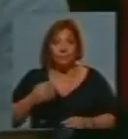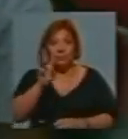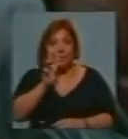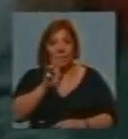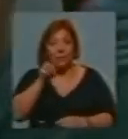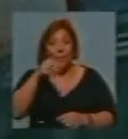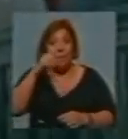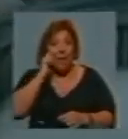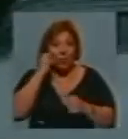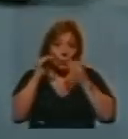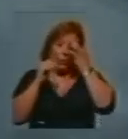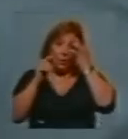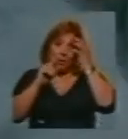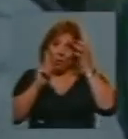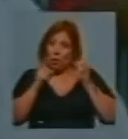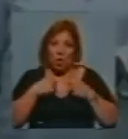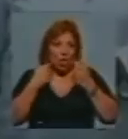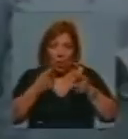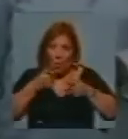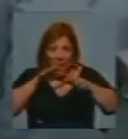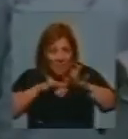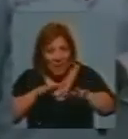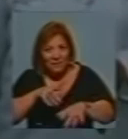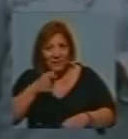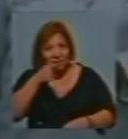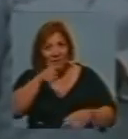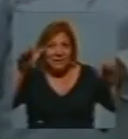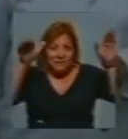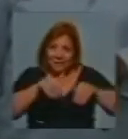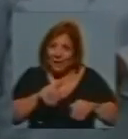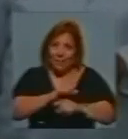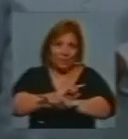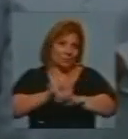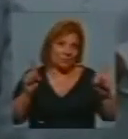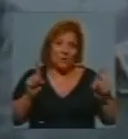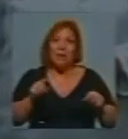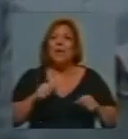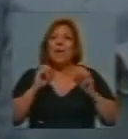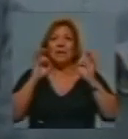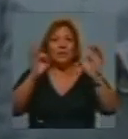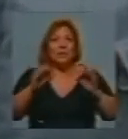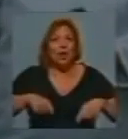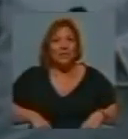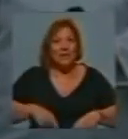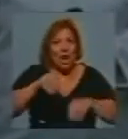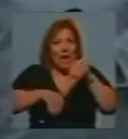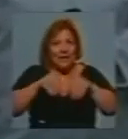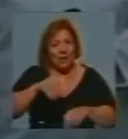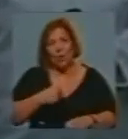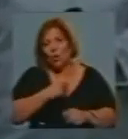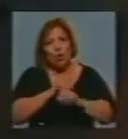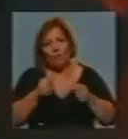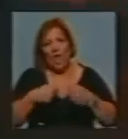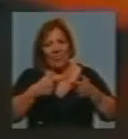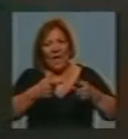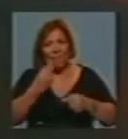Venezuela, Nicolás Maduro, aseguró que no permitirá una marcha que la oposición convocó para este miércoles hasta la sede del Consejo Nacional Electoral de Caracas.